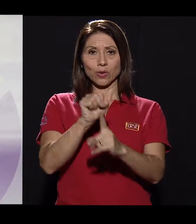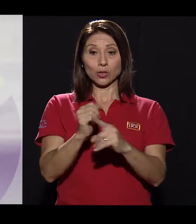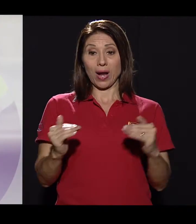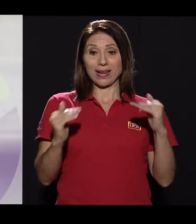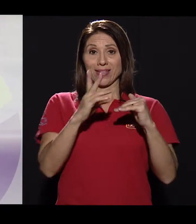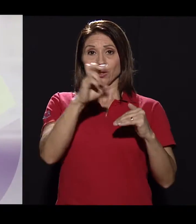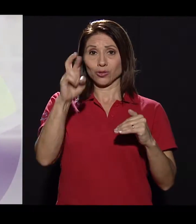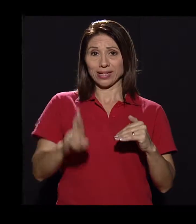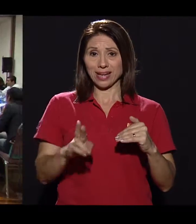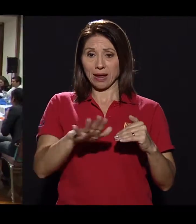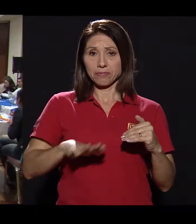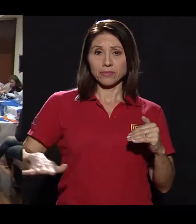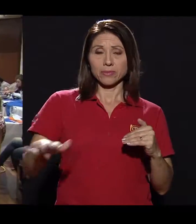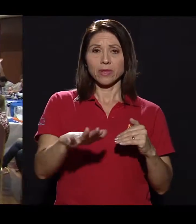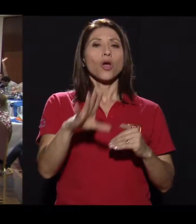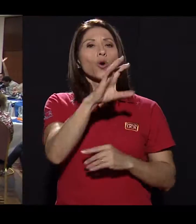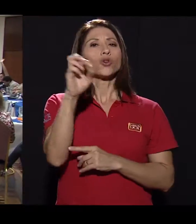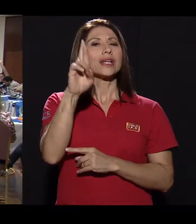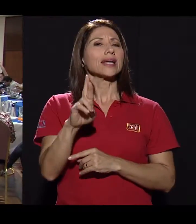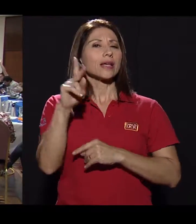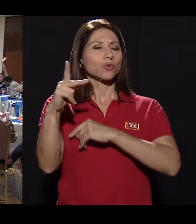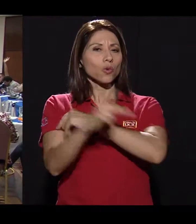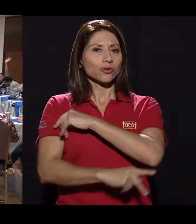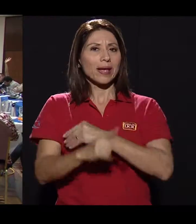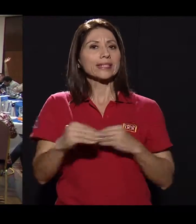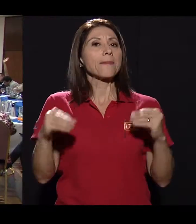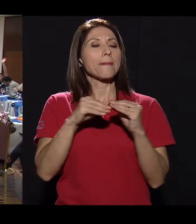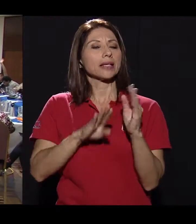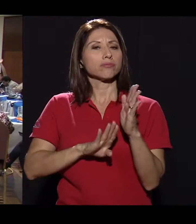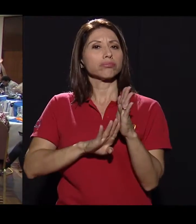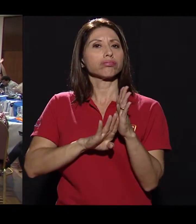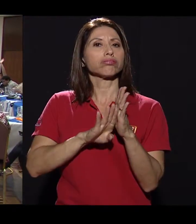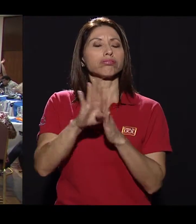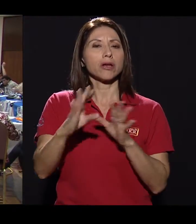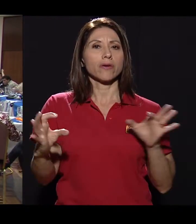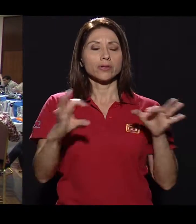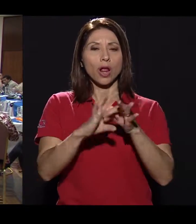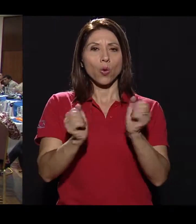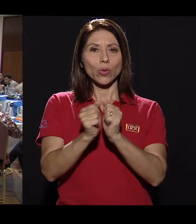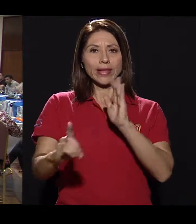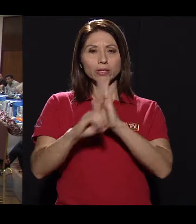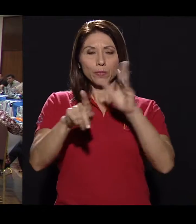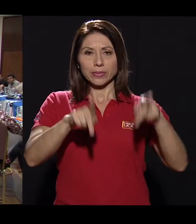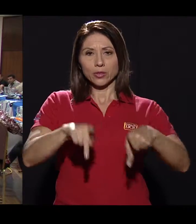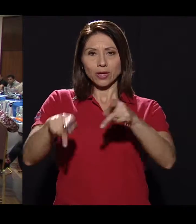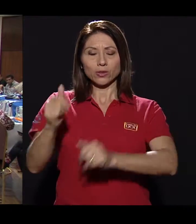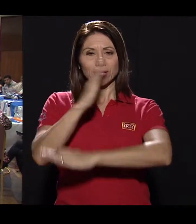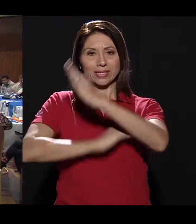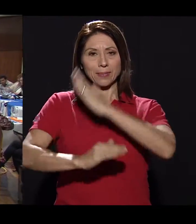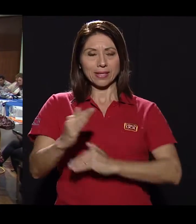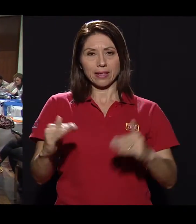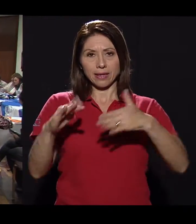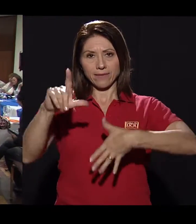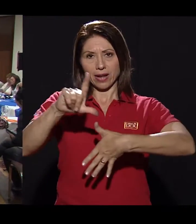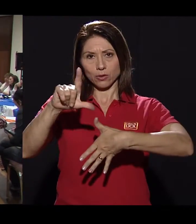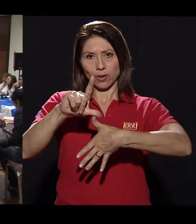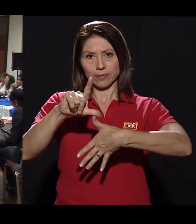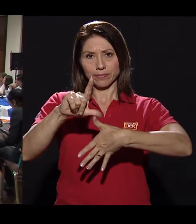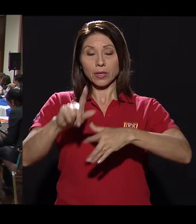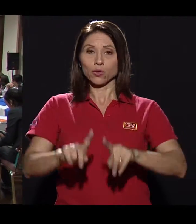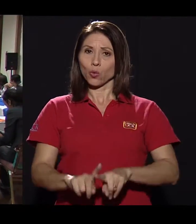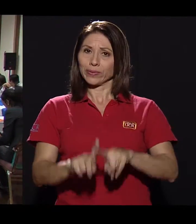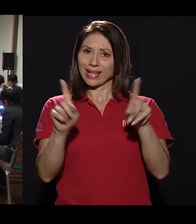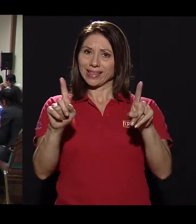esta situación a nivel nacional, Costa Rica es uno de los países más avanzados con respecto a los derechos de las personas con discapacidad a nivel